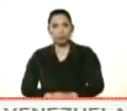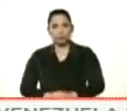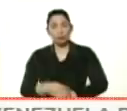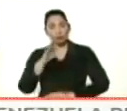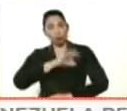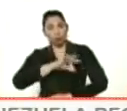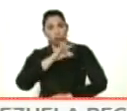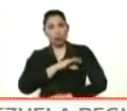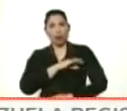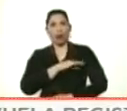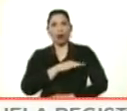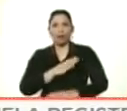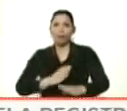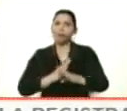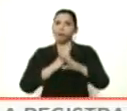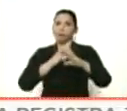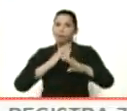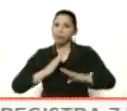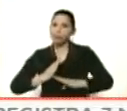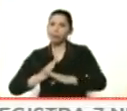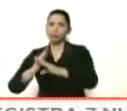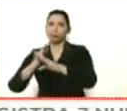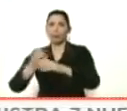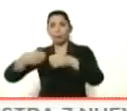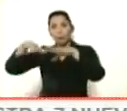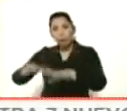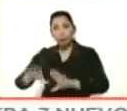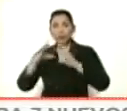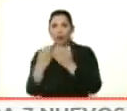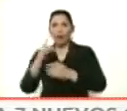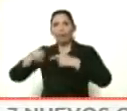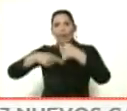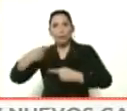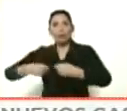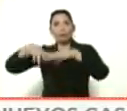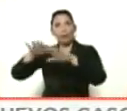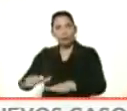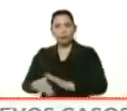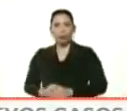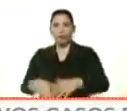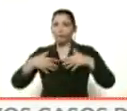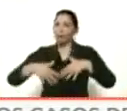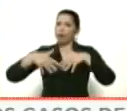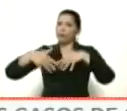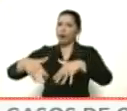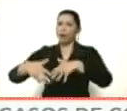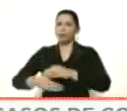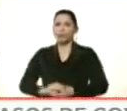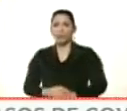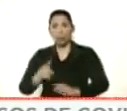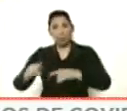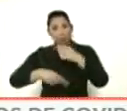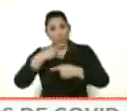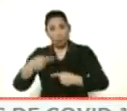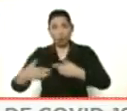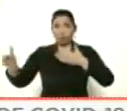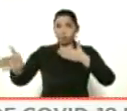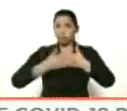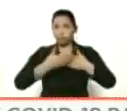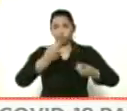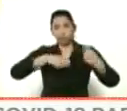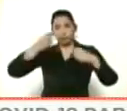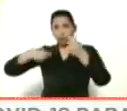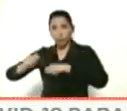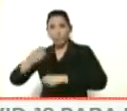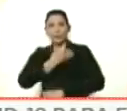social escalonado, primero la suspensión de las clases, después la suspensión de las manifestaciones públicas, luego el cierre de los comercios, ¿no?